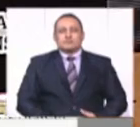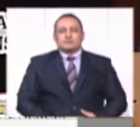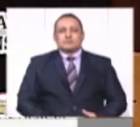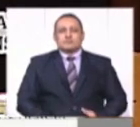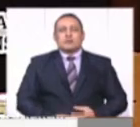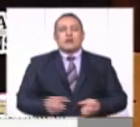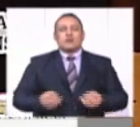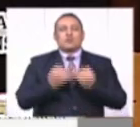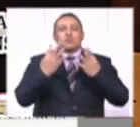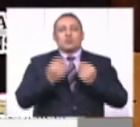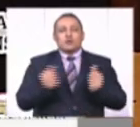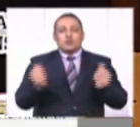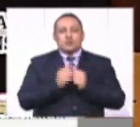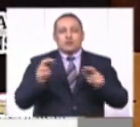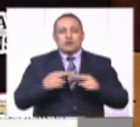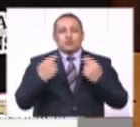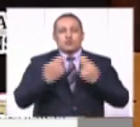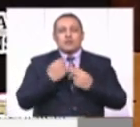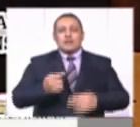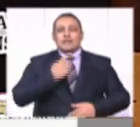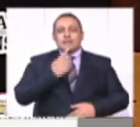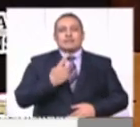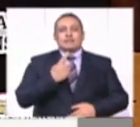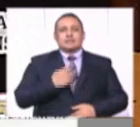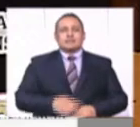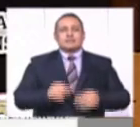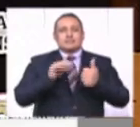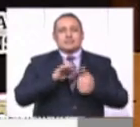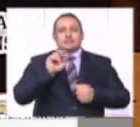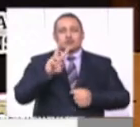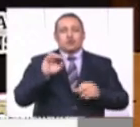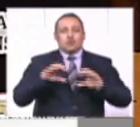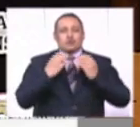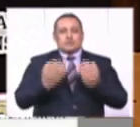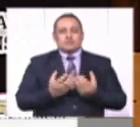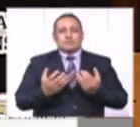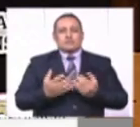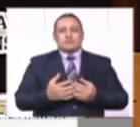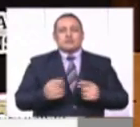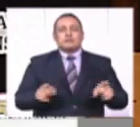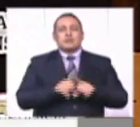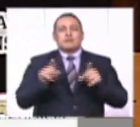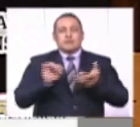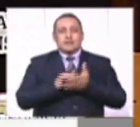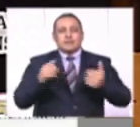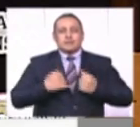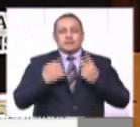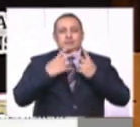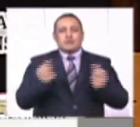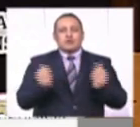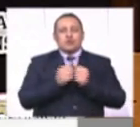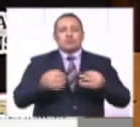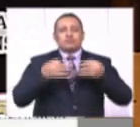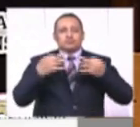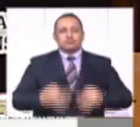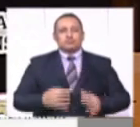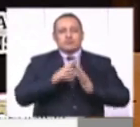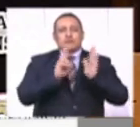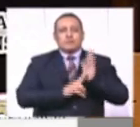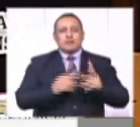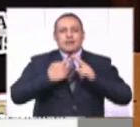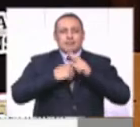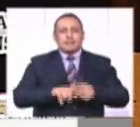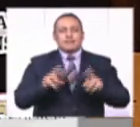el quum para la presente sesión es de 62 señores congresistas señores congresistas con el quum reglamentario se